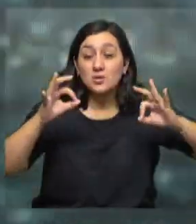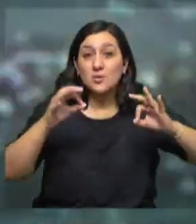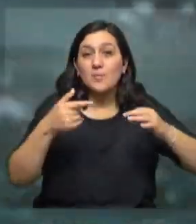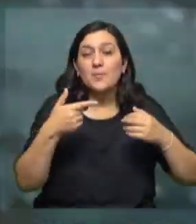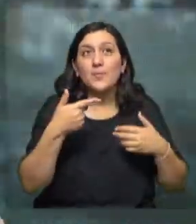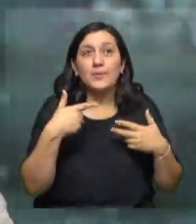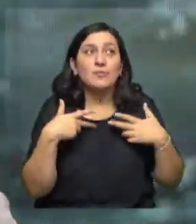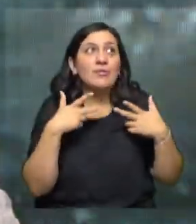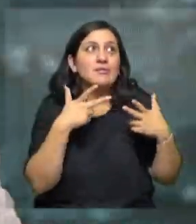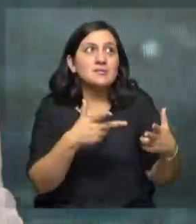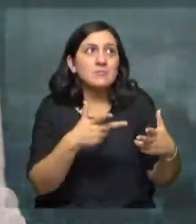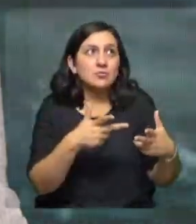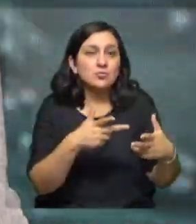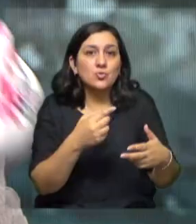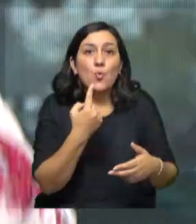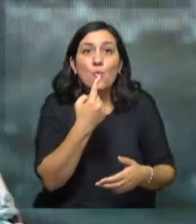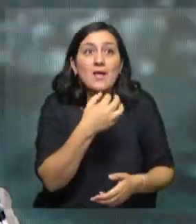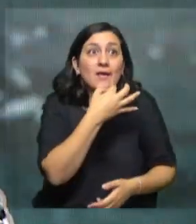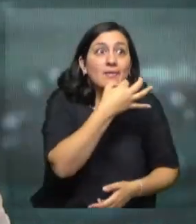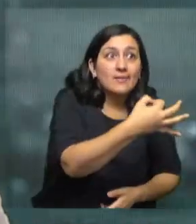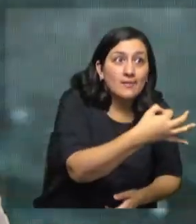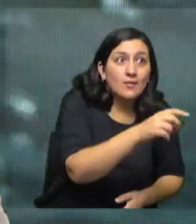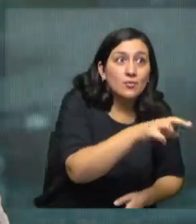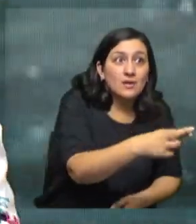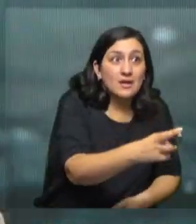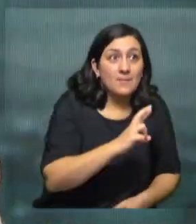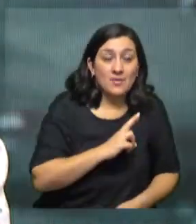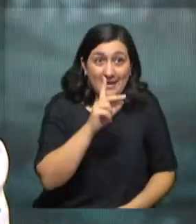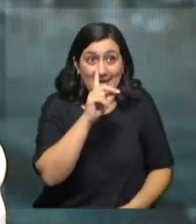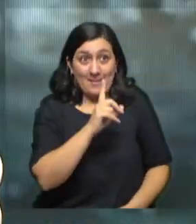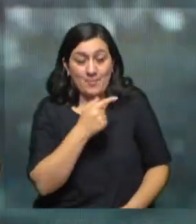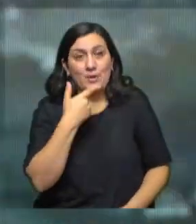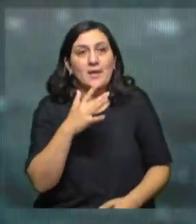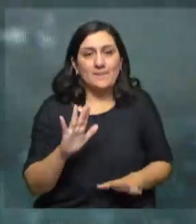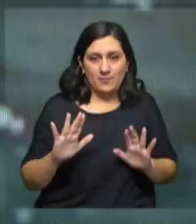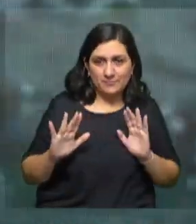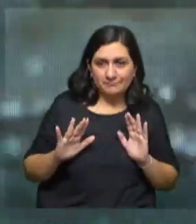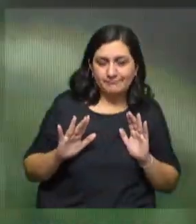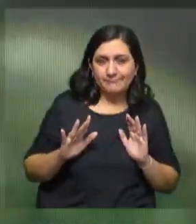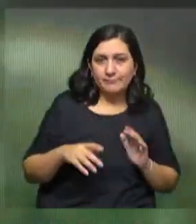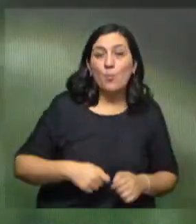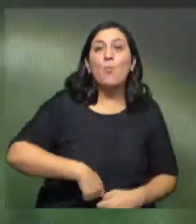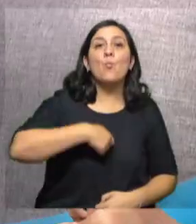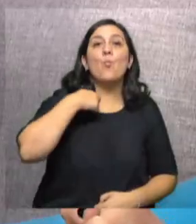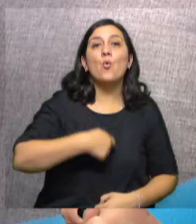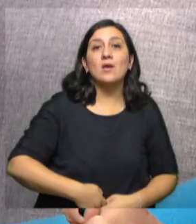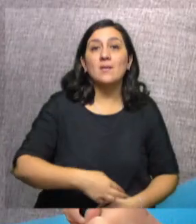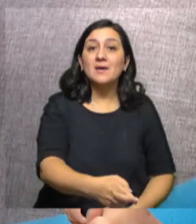Mario, si te digo, y vos tenés que, muy rápidamente, si yo te digo, por ejemplo, José Mujica.